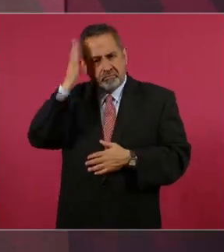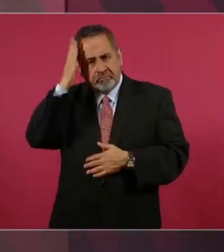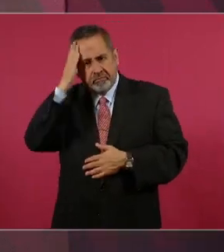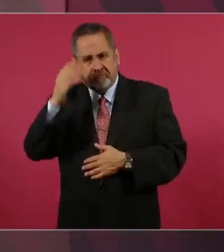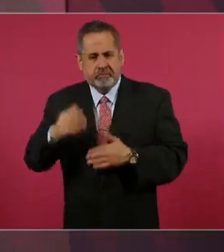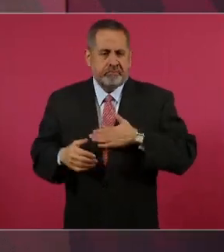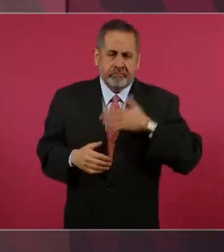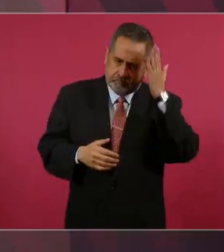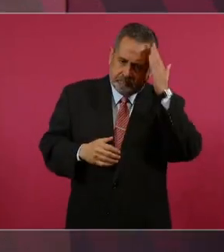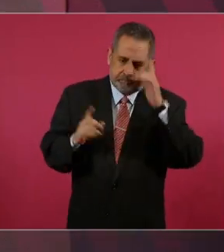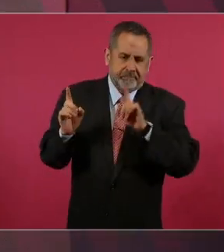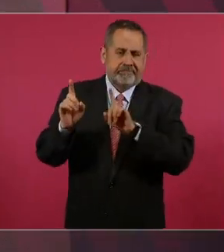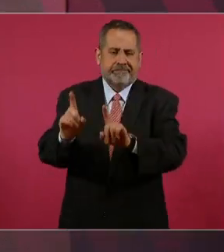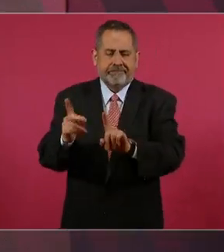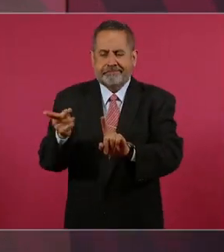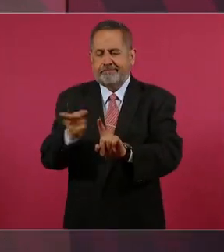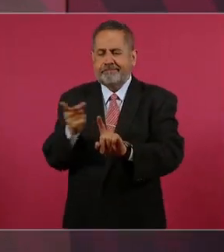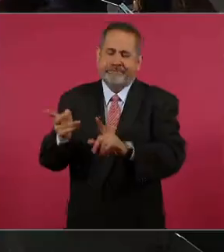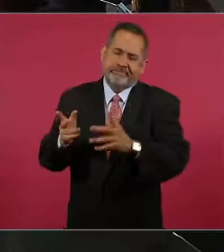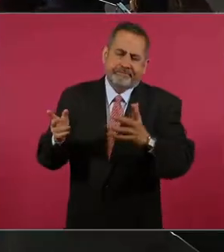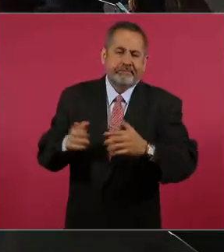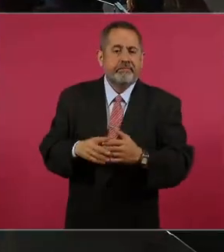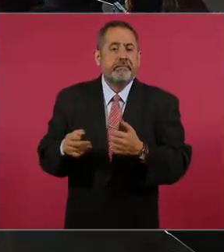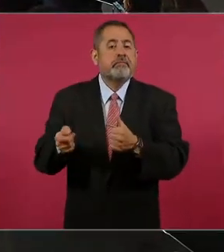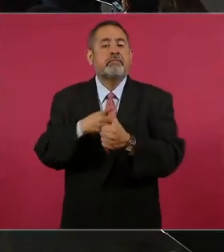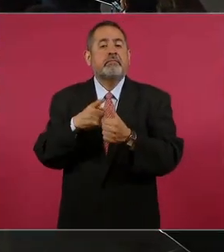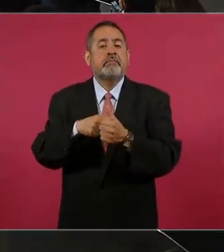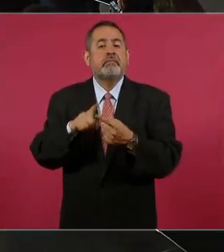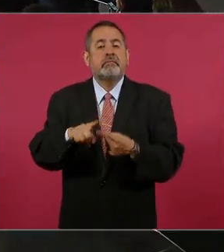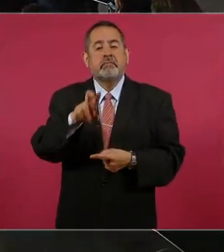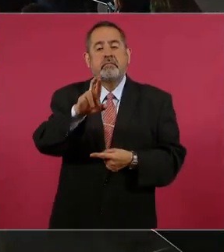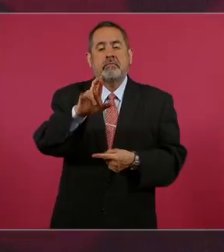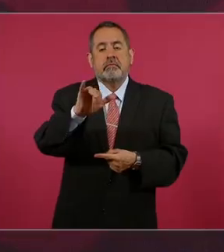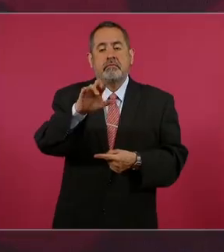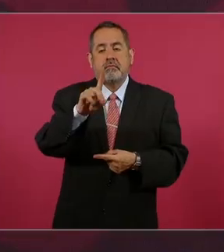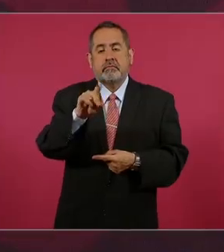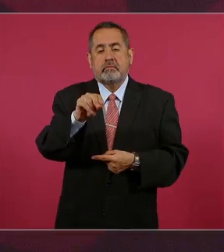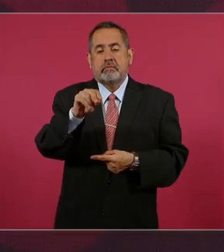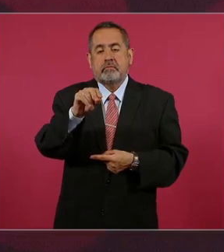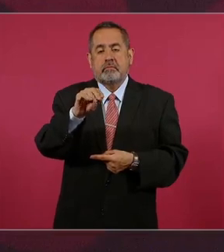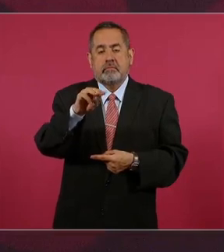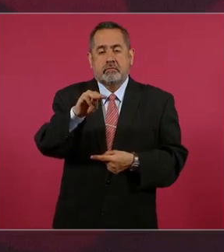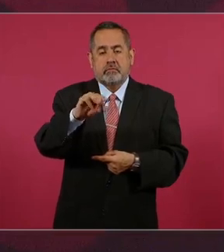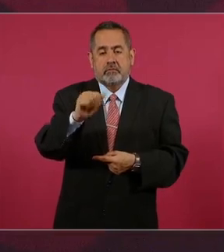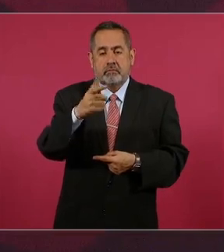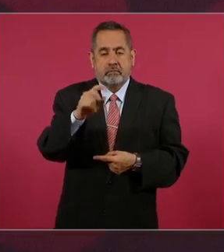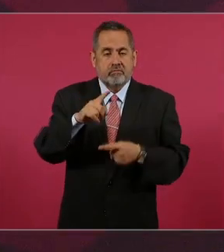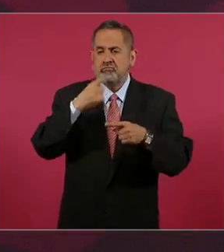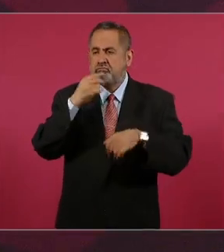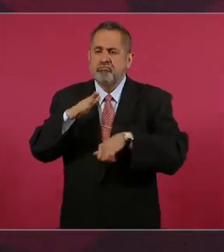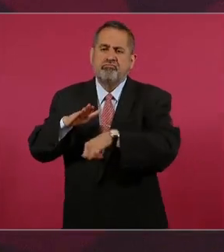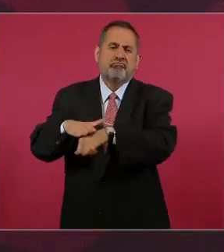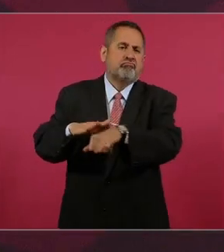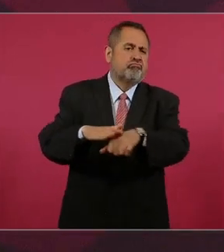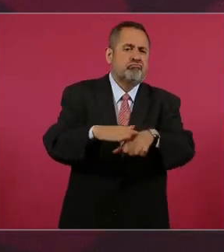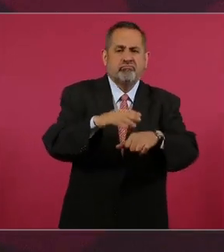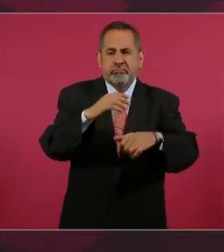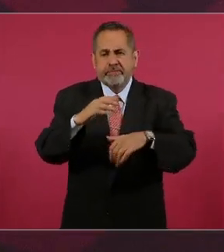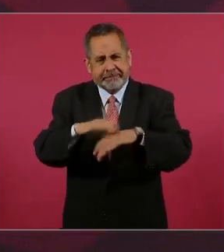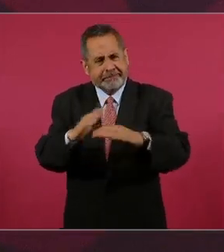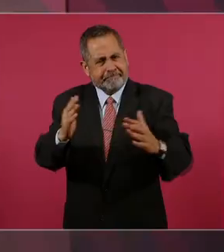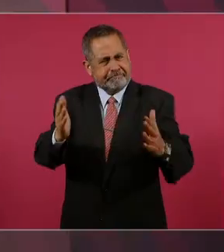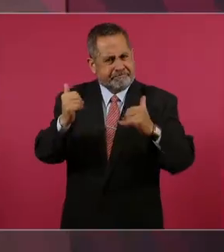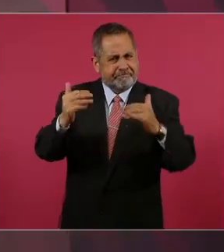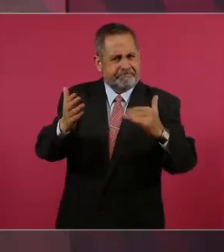Lo intentó primero Ricardo Flores Magón. Convocó varias